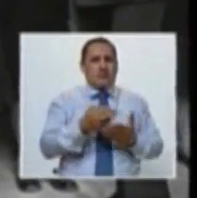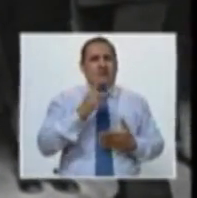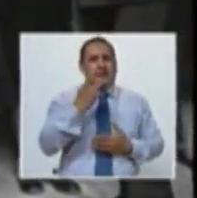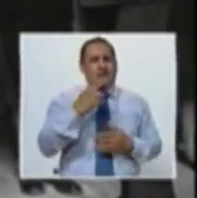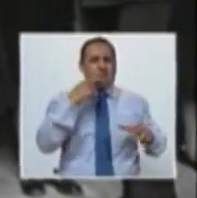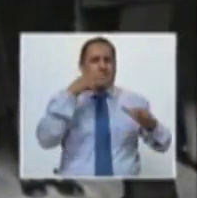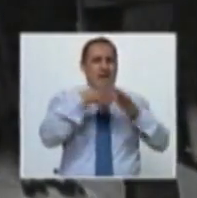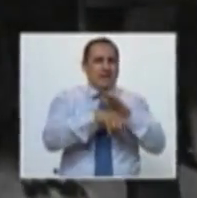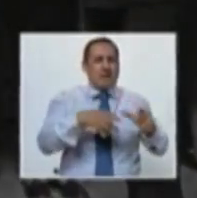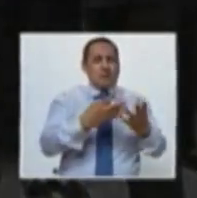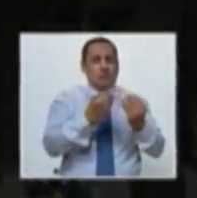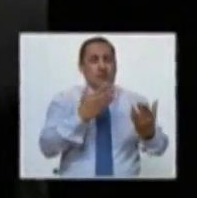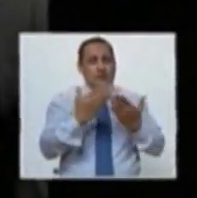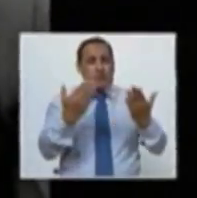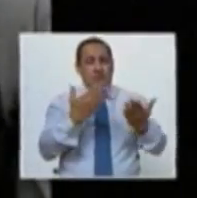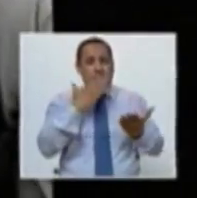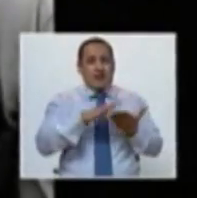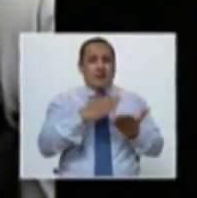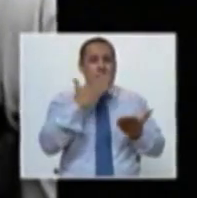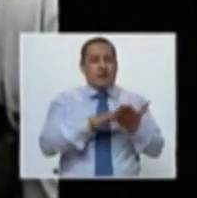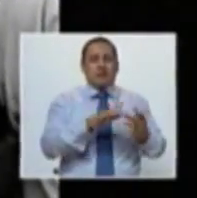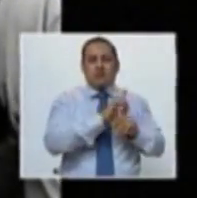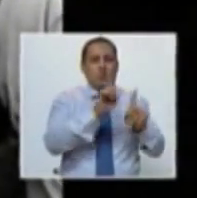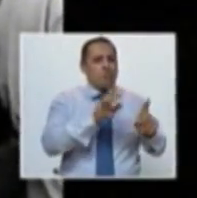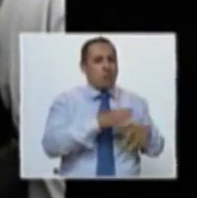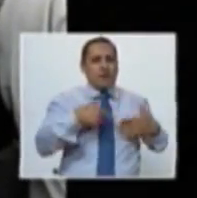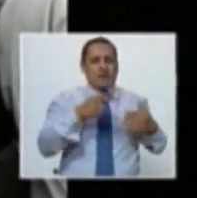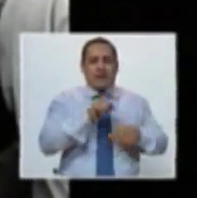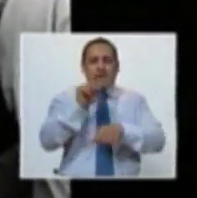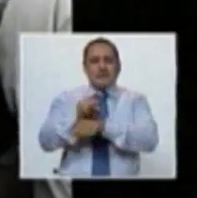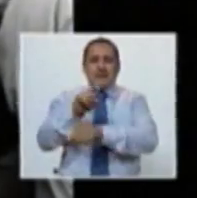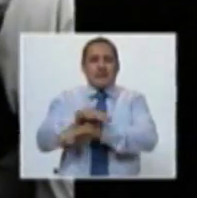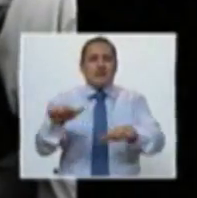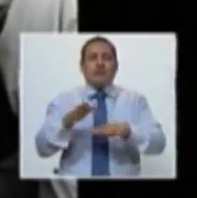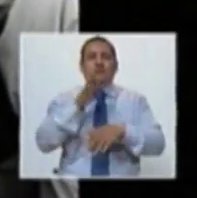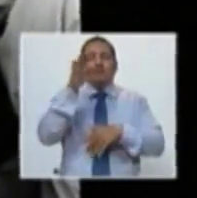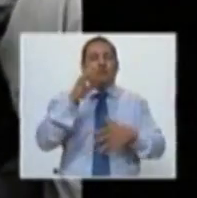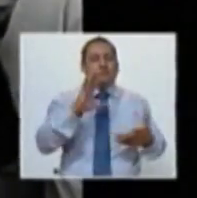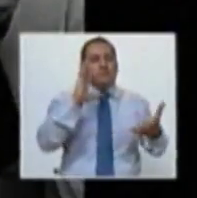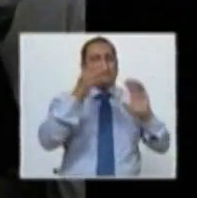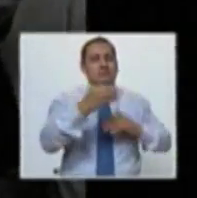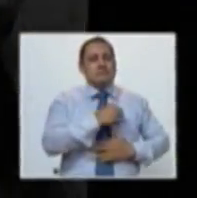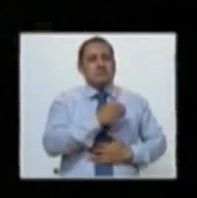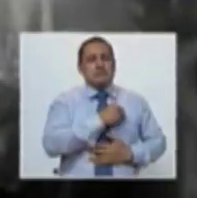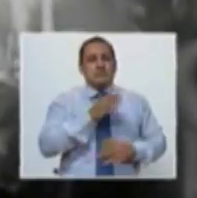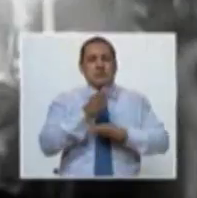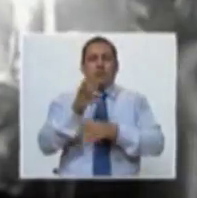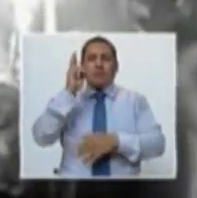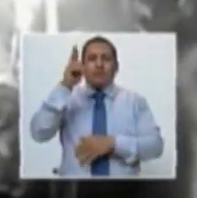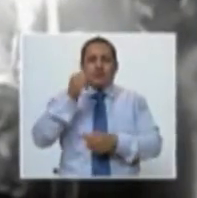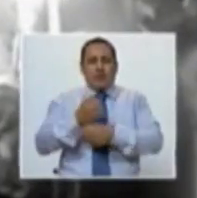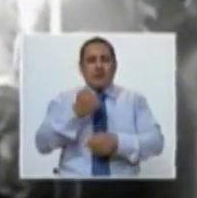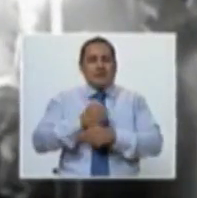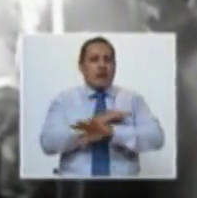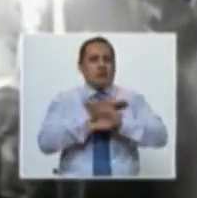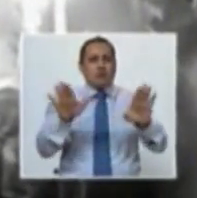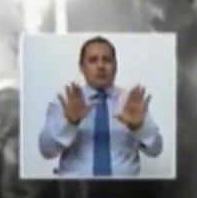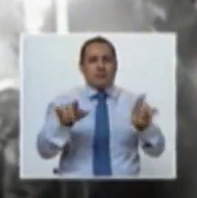de terrorismo y sus formas agravadas. Puntos que fueron dejados muy en claro por el TC en salvaguarda de los